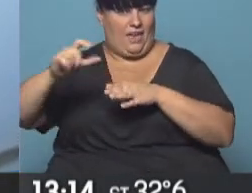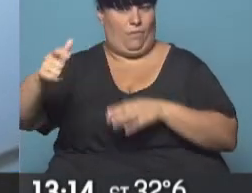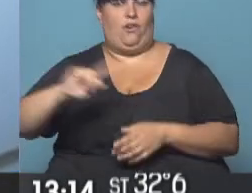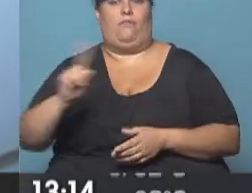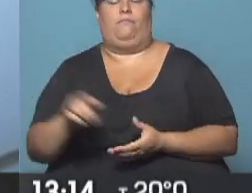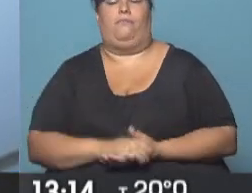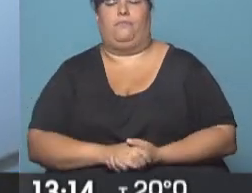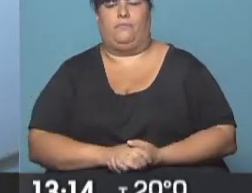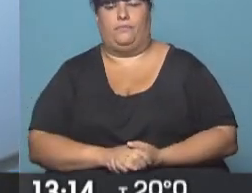remunerativos